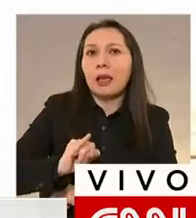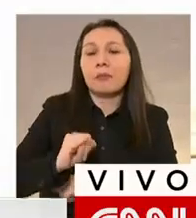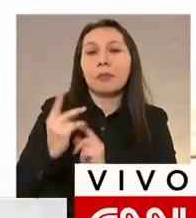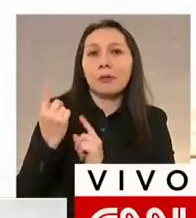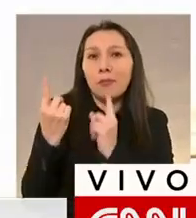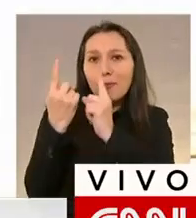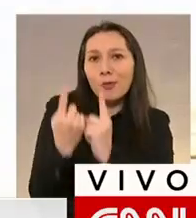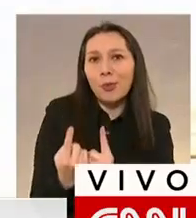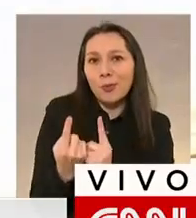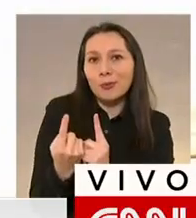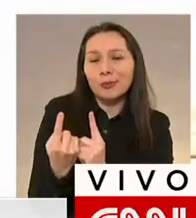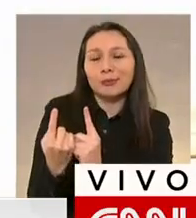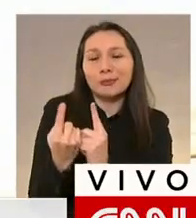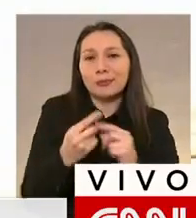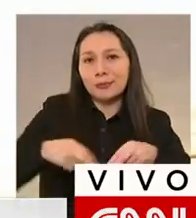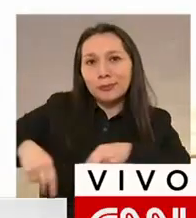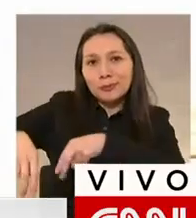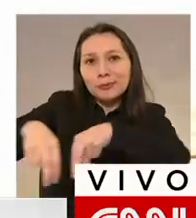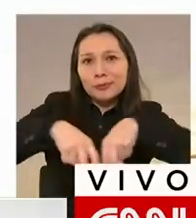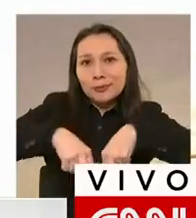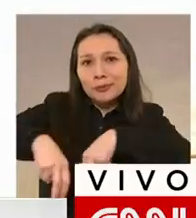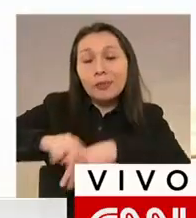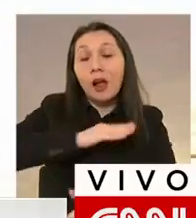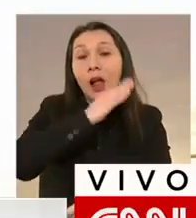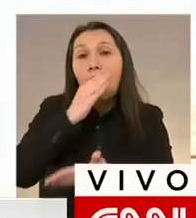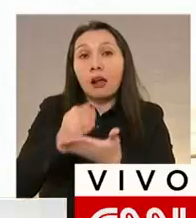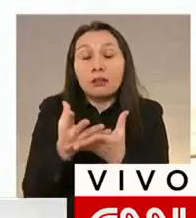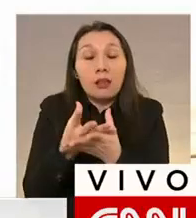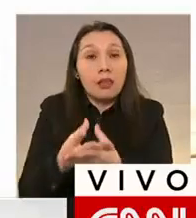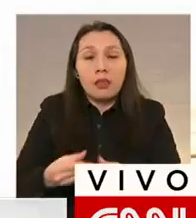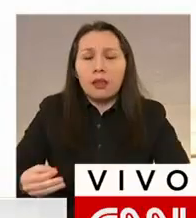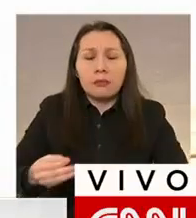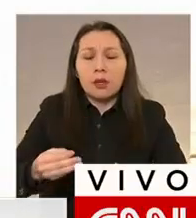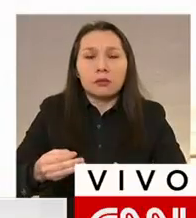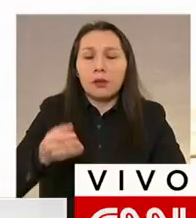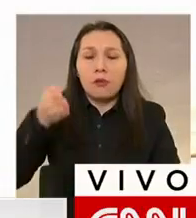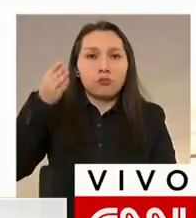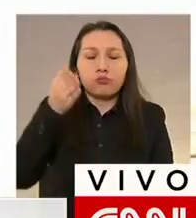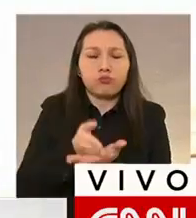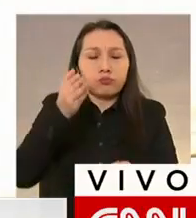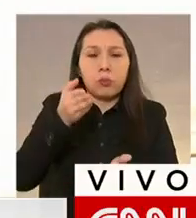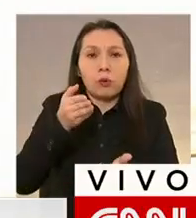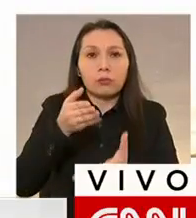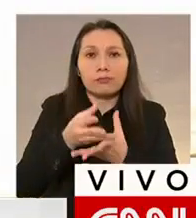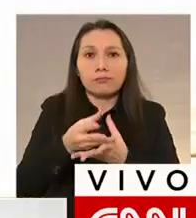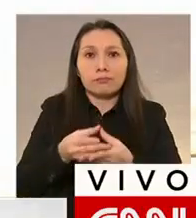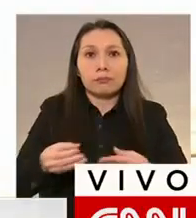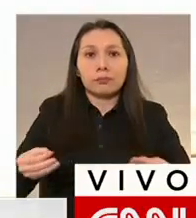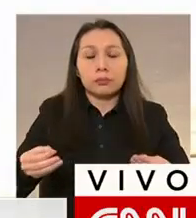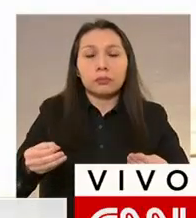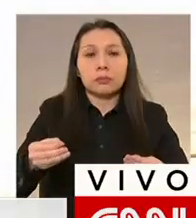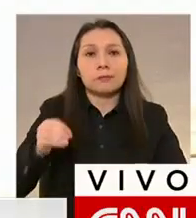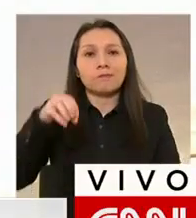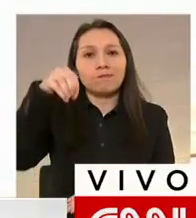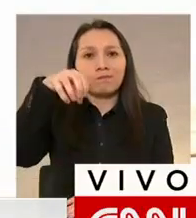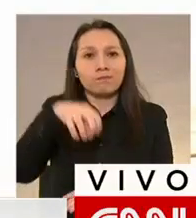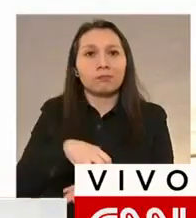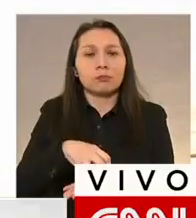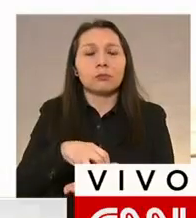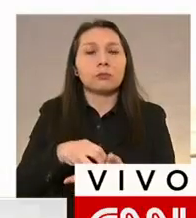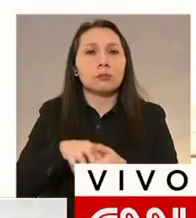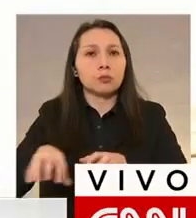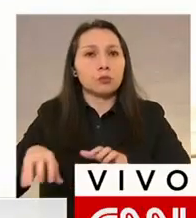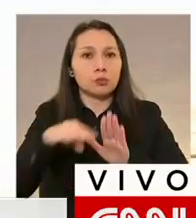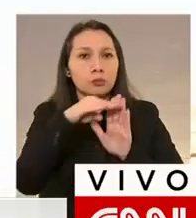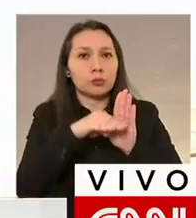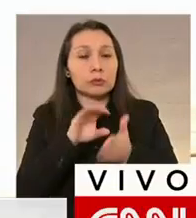pareja, hasta que la desaparición forzada se transformó en una política de Estado,